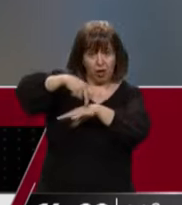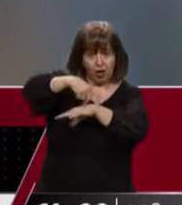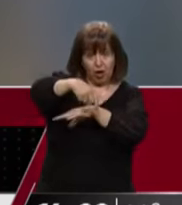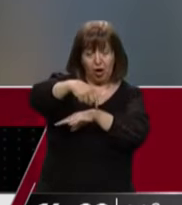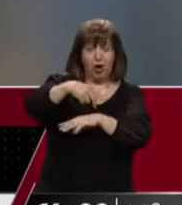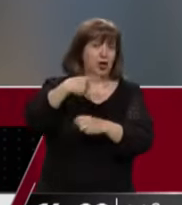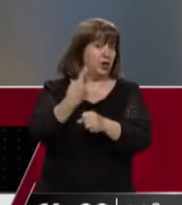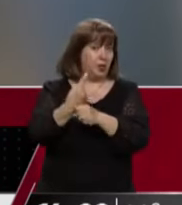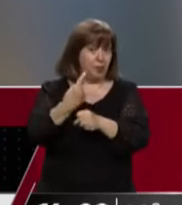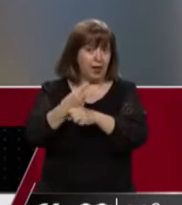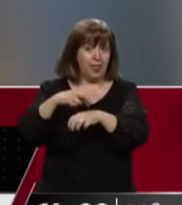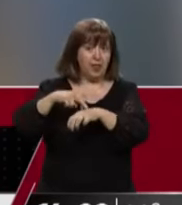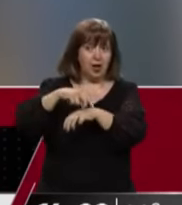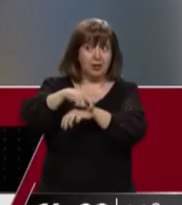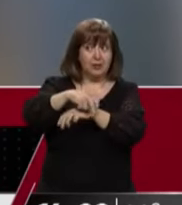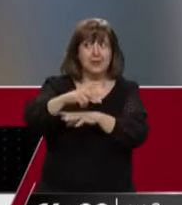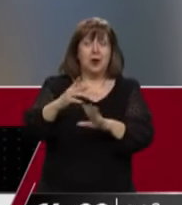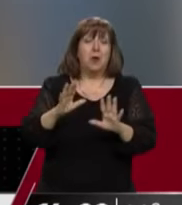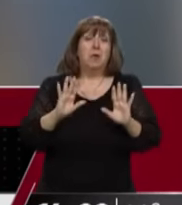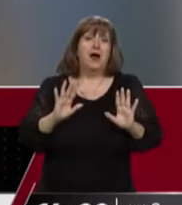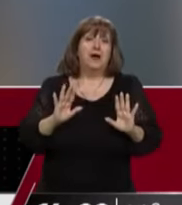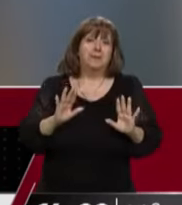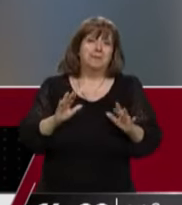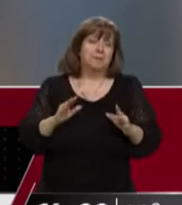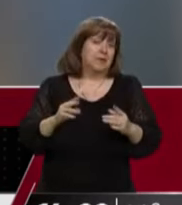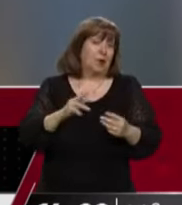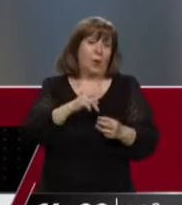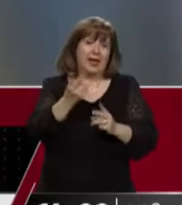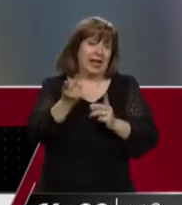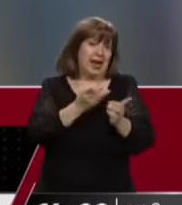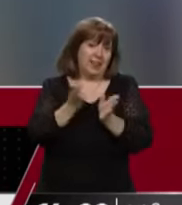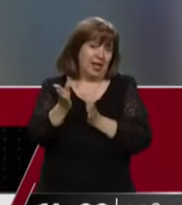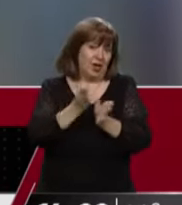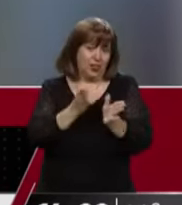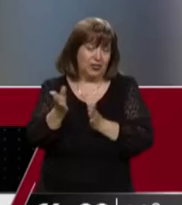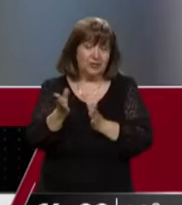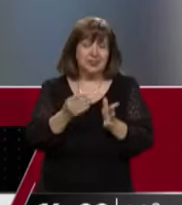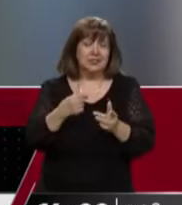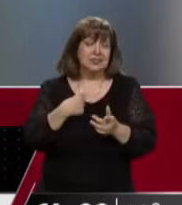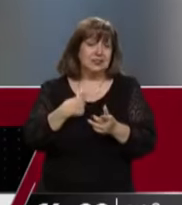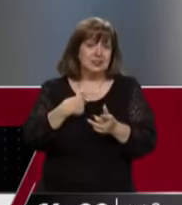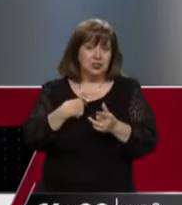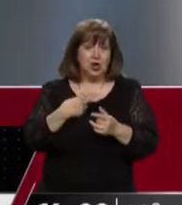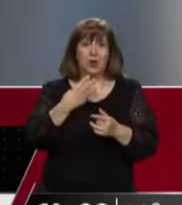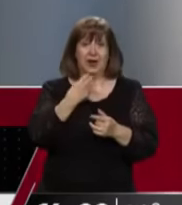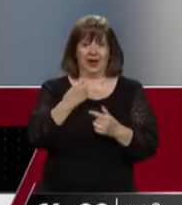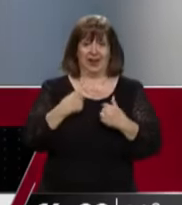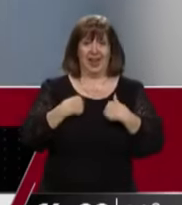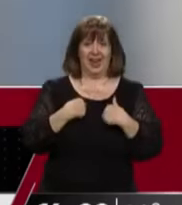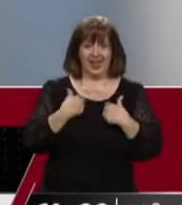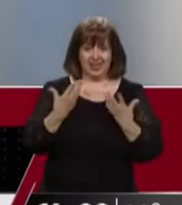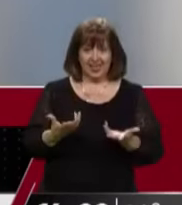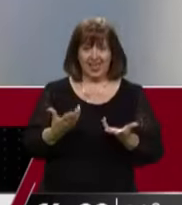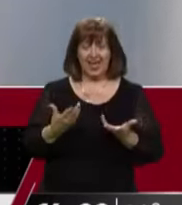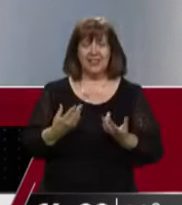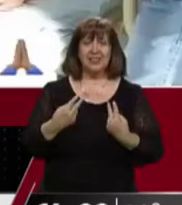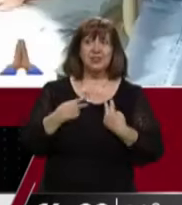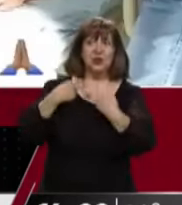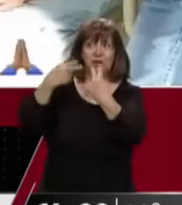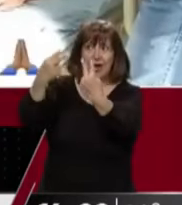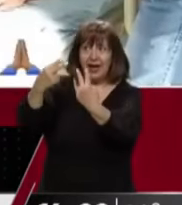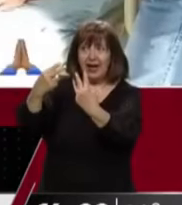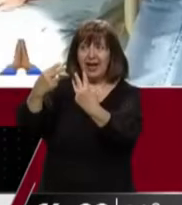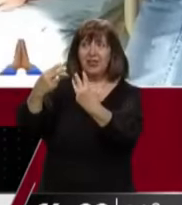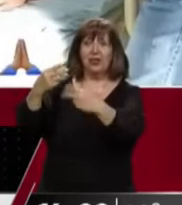adelante y bueno, con muchas pilas, con muchas más pilas ahora que ya pudimos viajar, así que para mí ya el hecho de